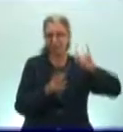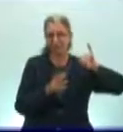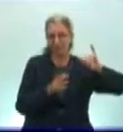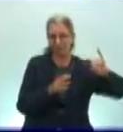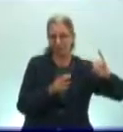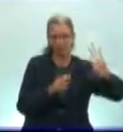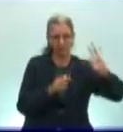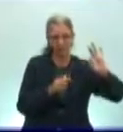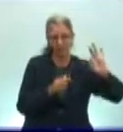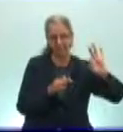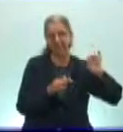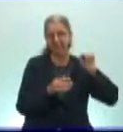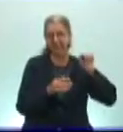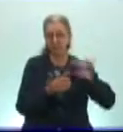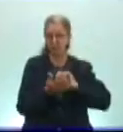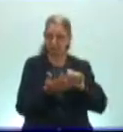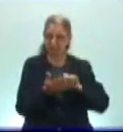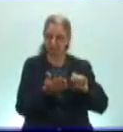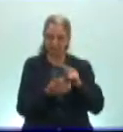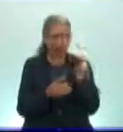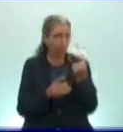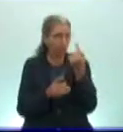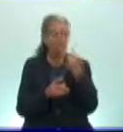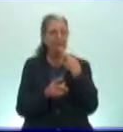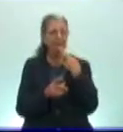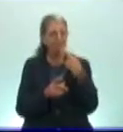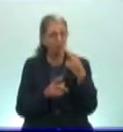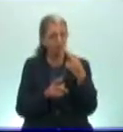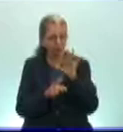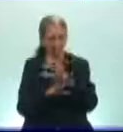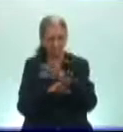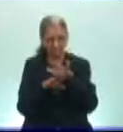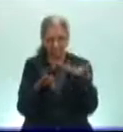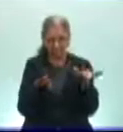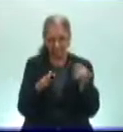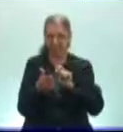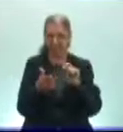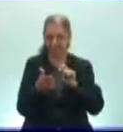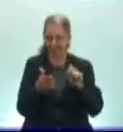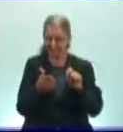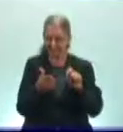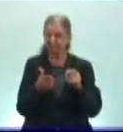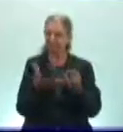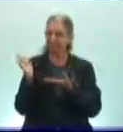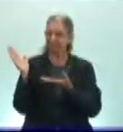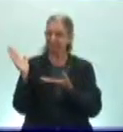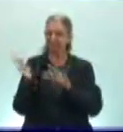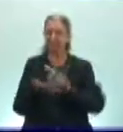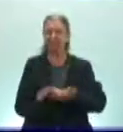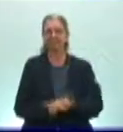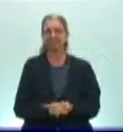3,1418. Recuerda, solo anota el cociente y el resultado.